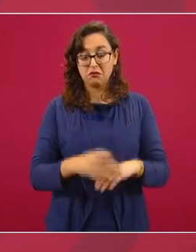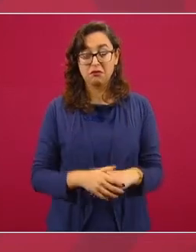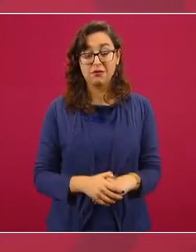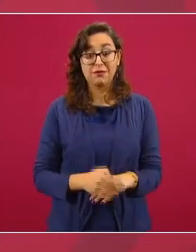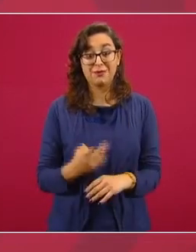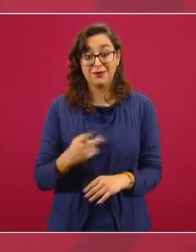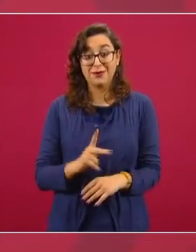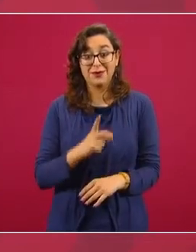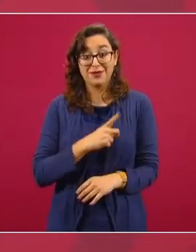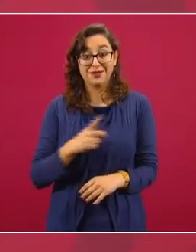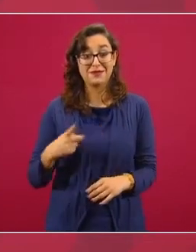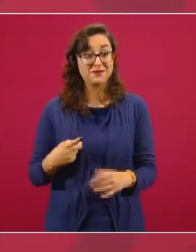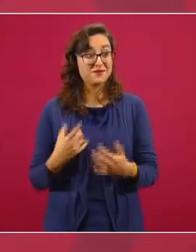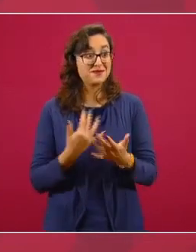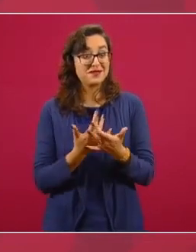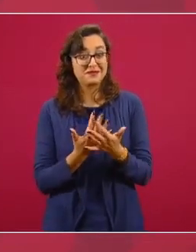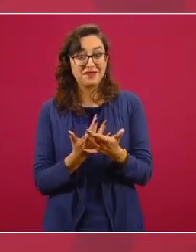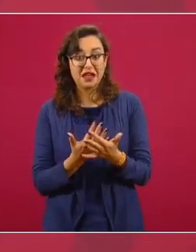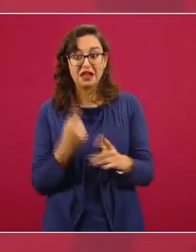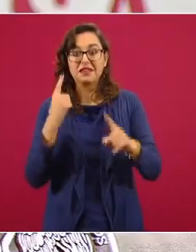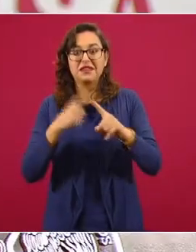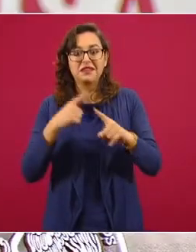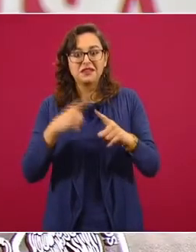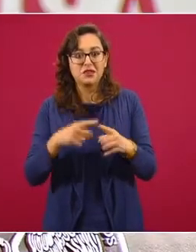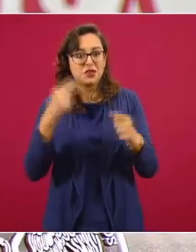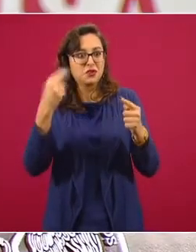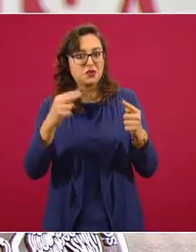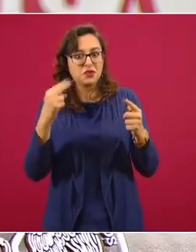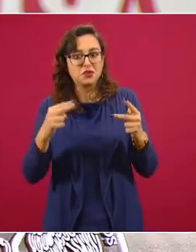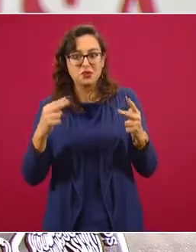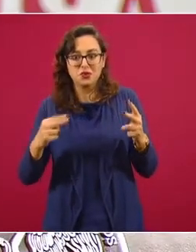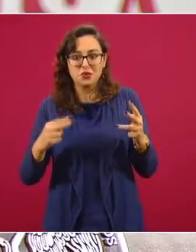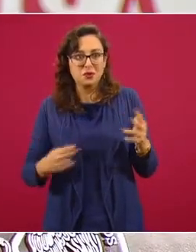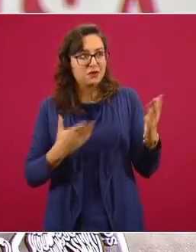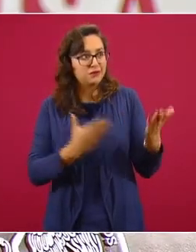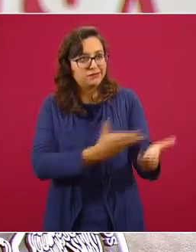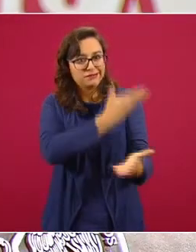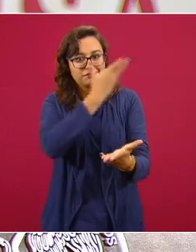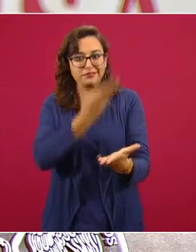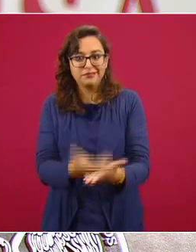eso hasta que se tengan los elementos,